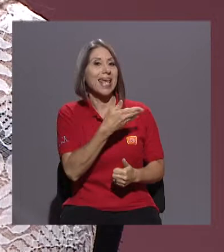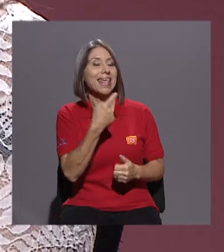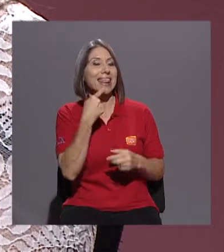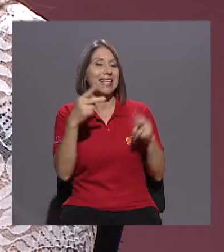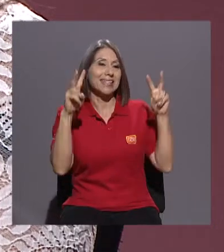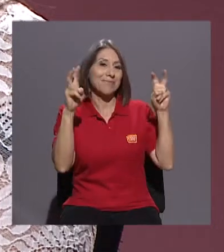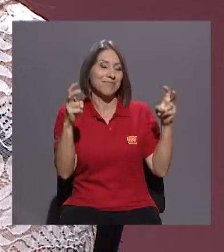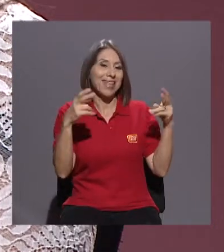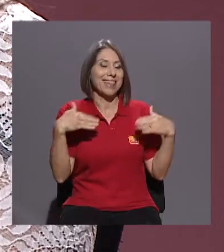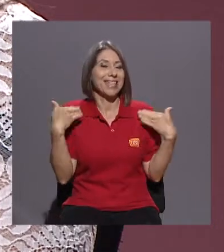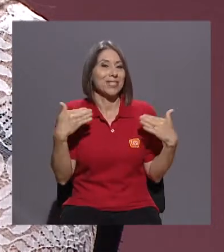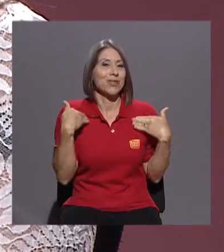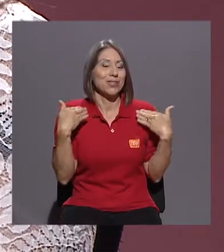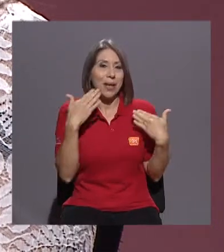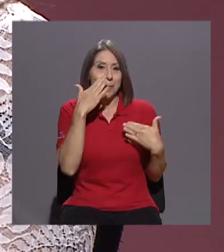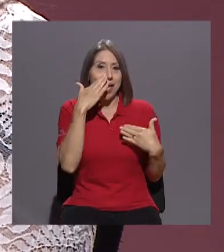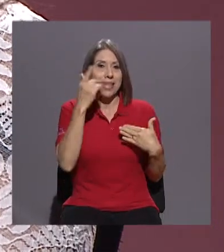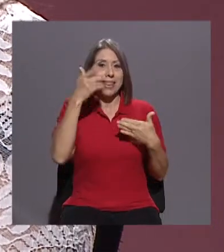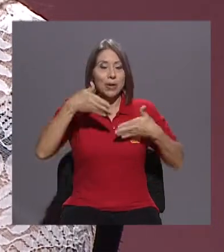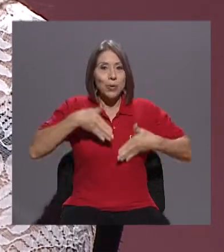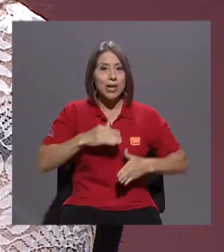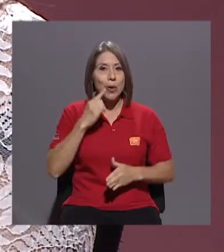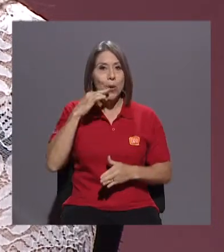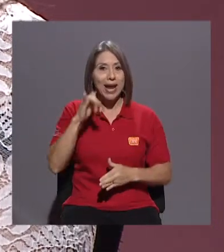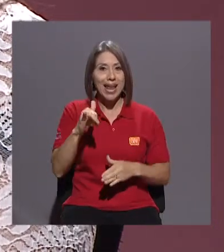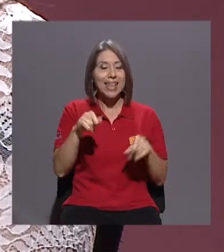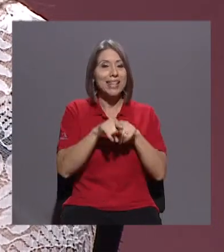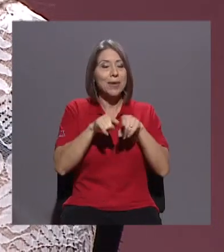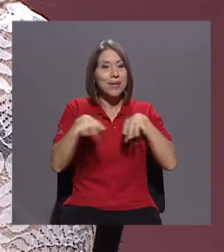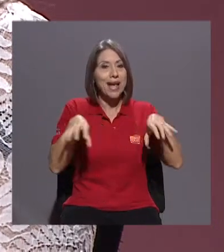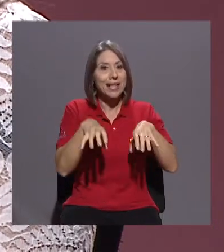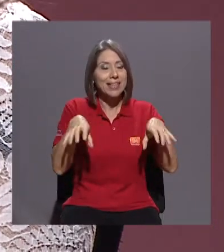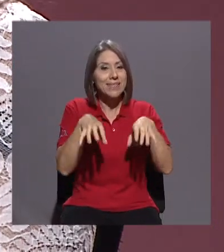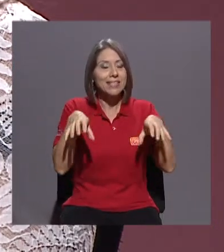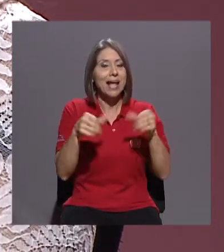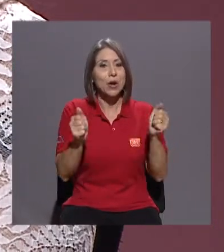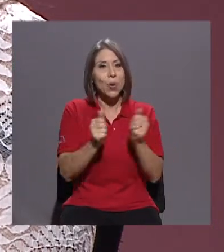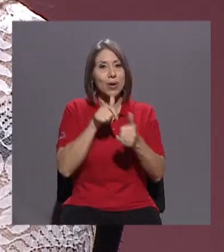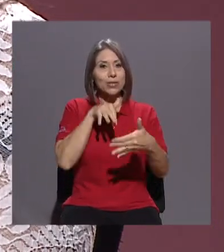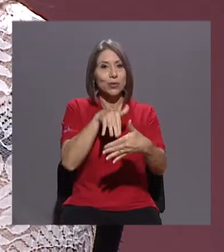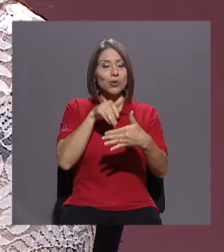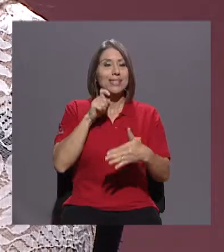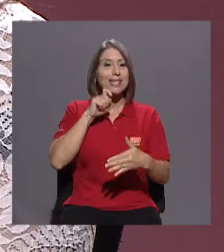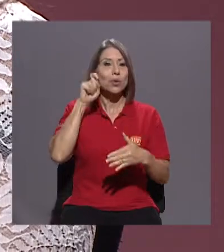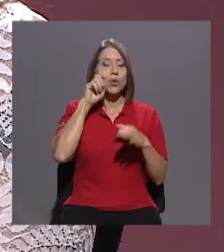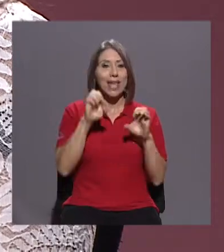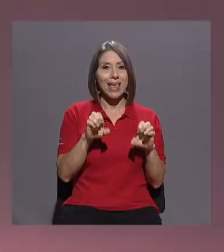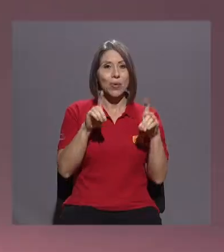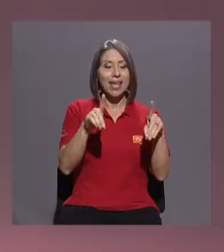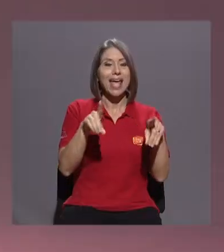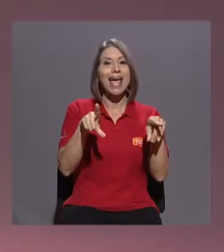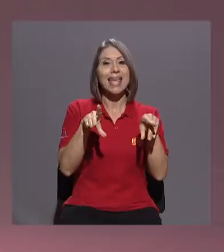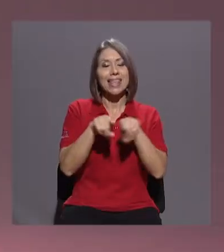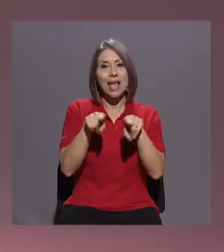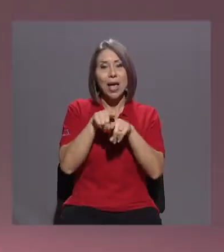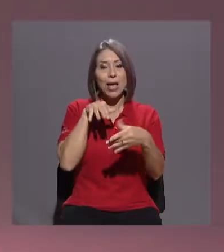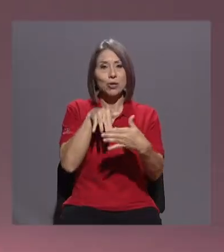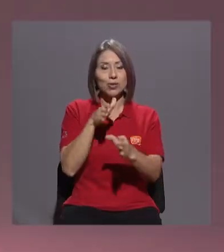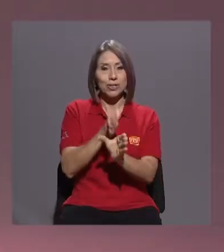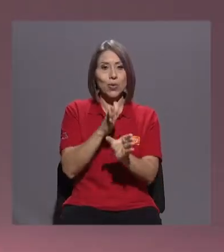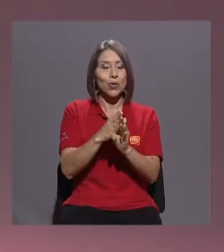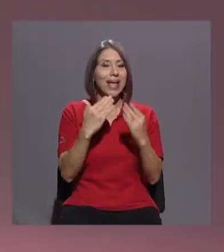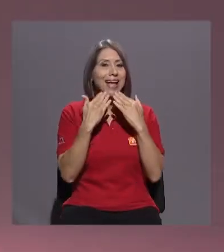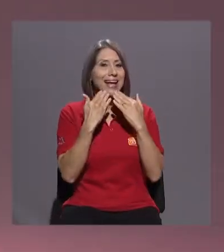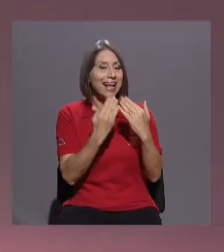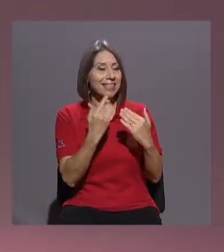se dice Una dichosa madre De un hijo gay Y es activista Con estudios en Sexología Educativa Y en psicología